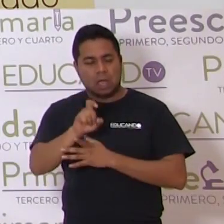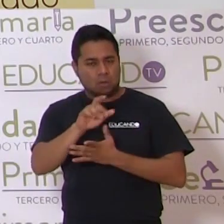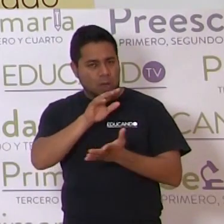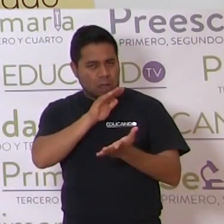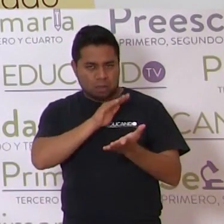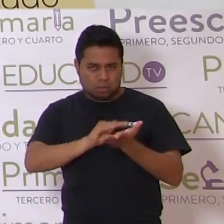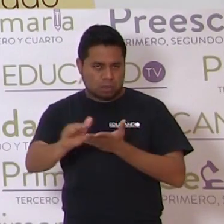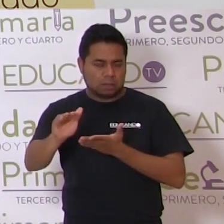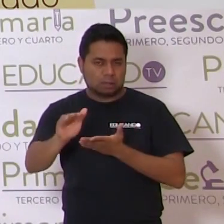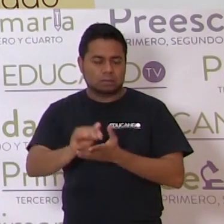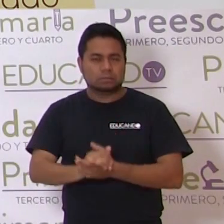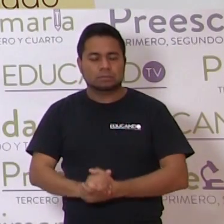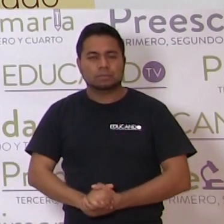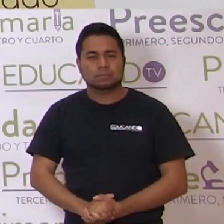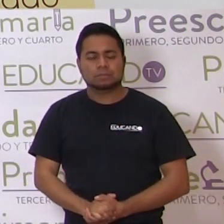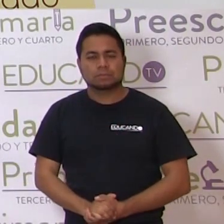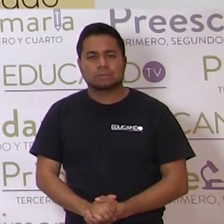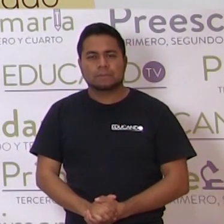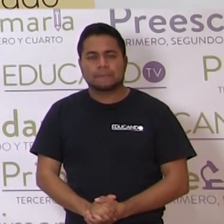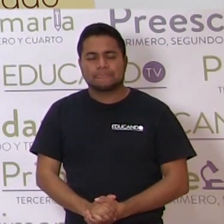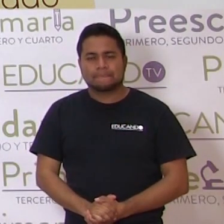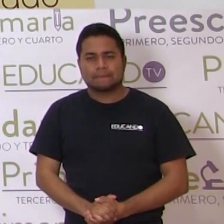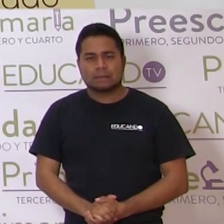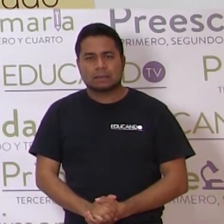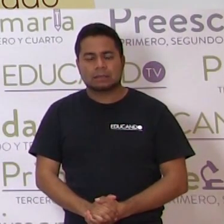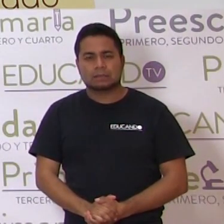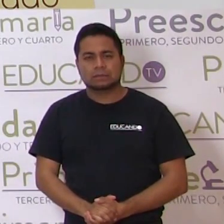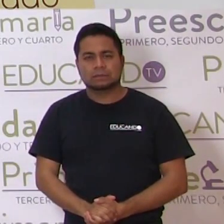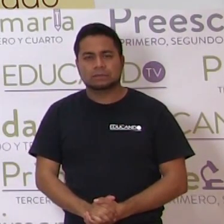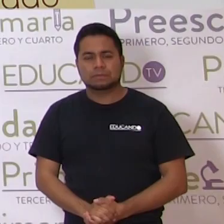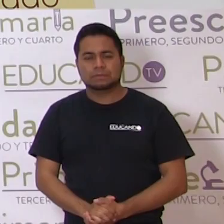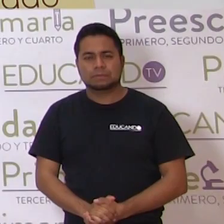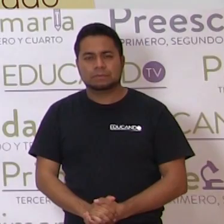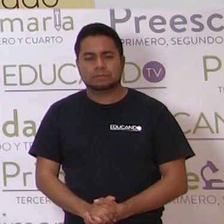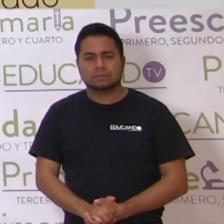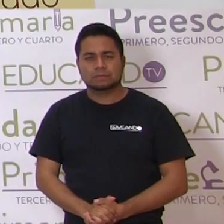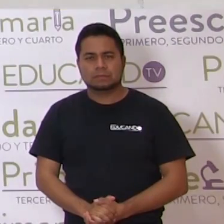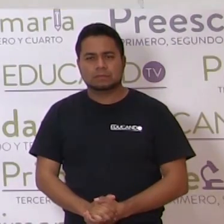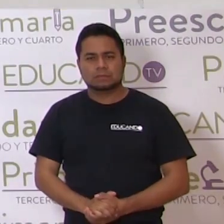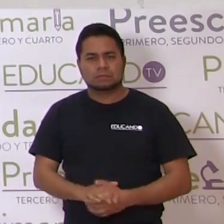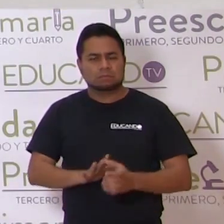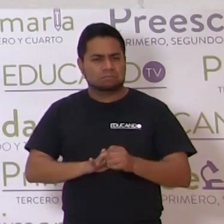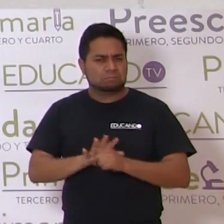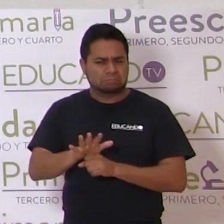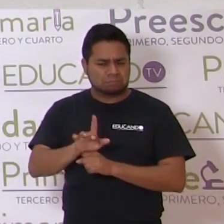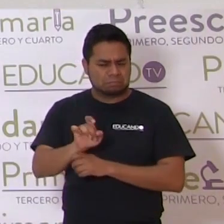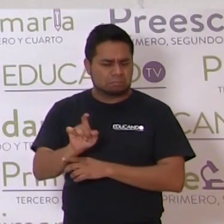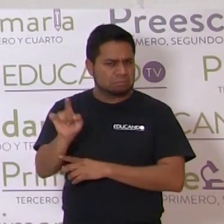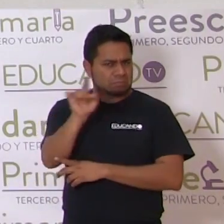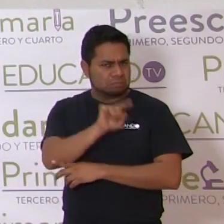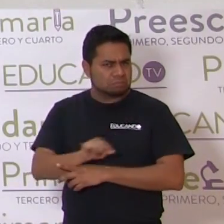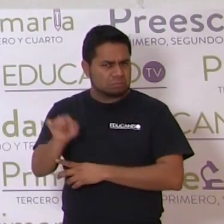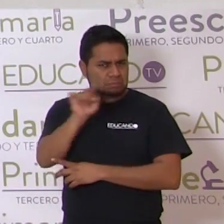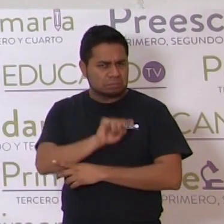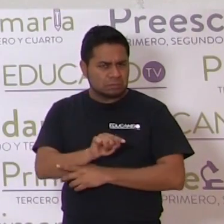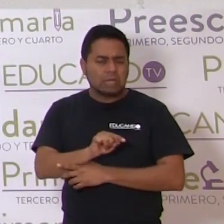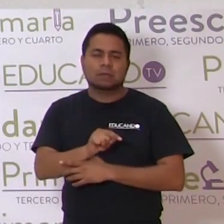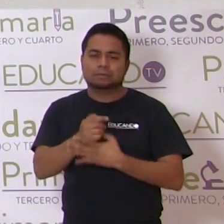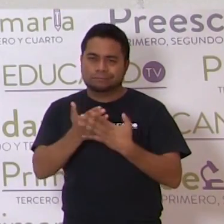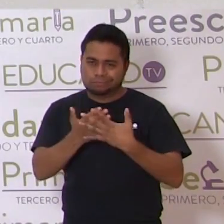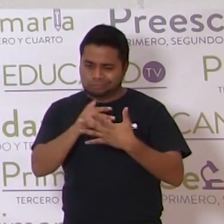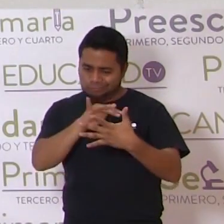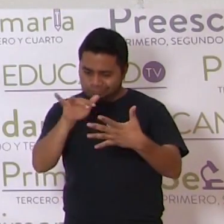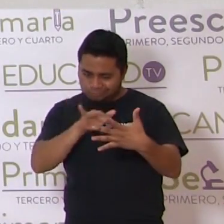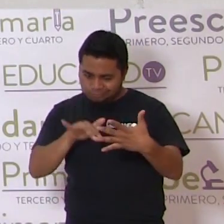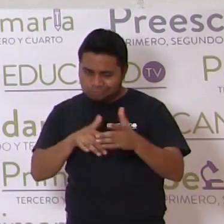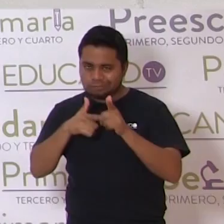si no existiera este ciclo del agua. ¿Y cuál es este ciclo del agua? Vamos a seguir leyendo para saber